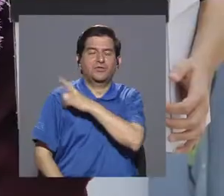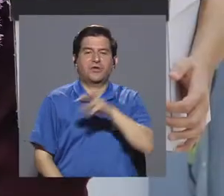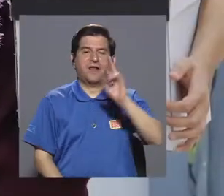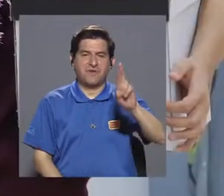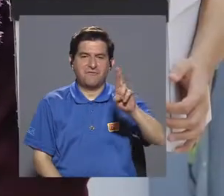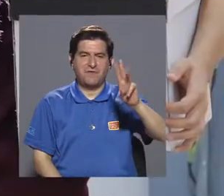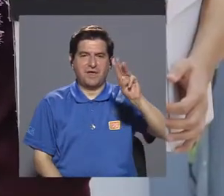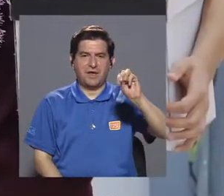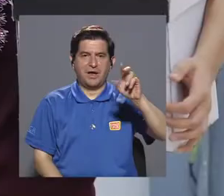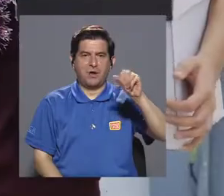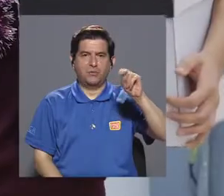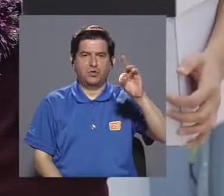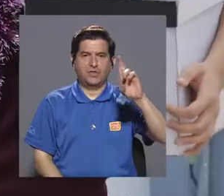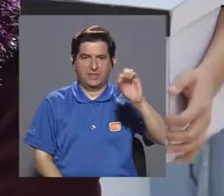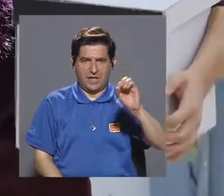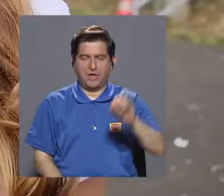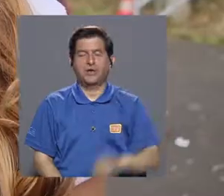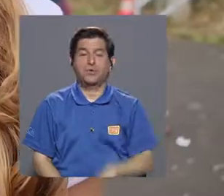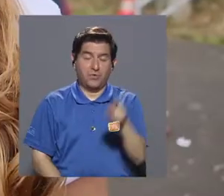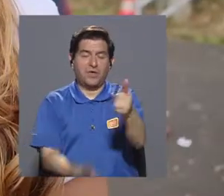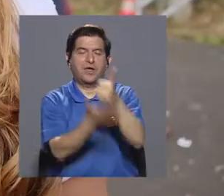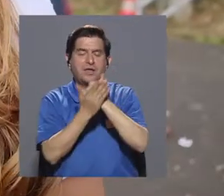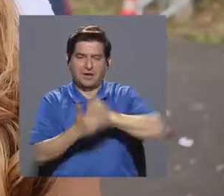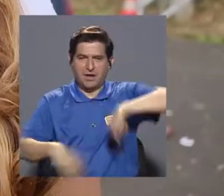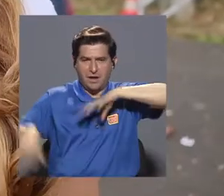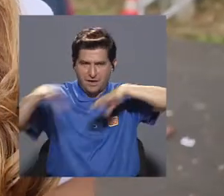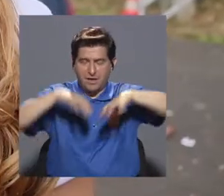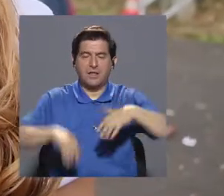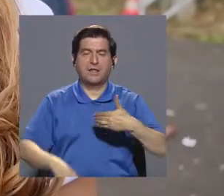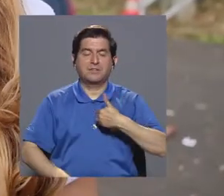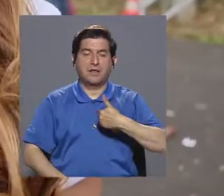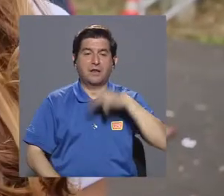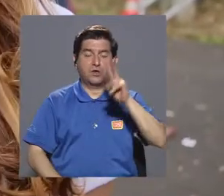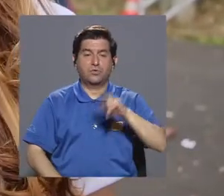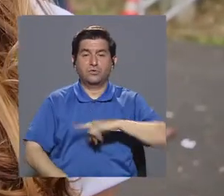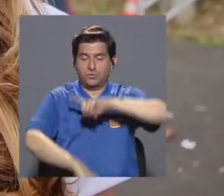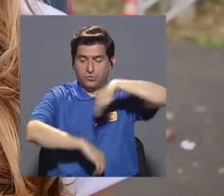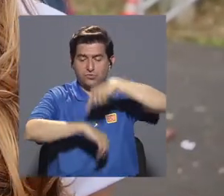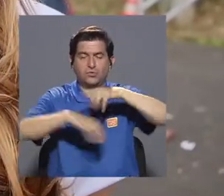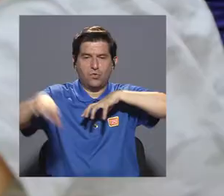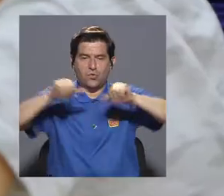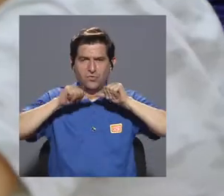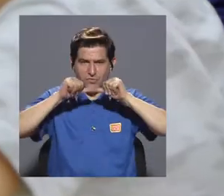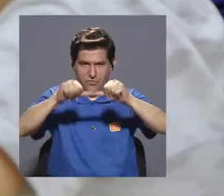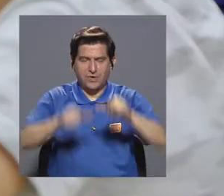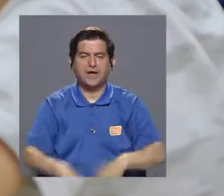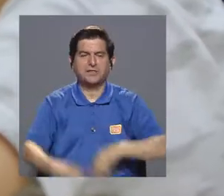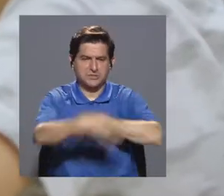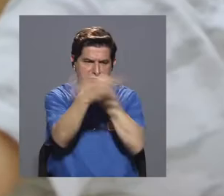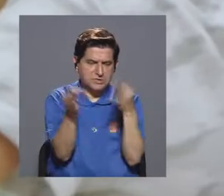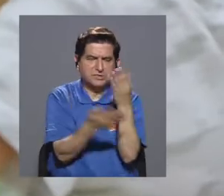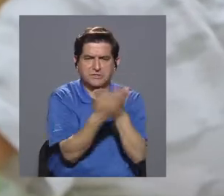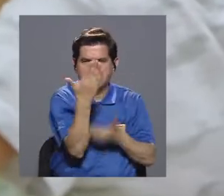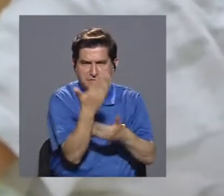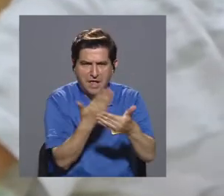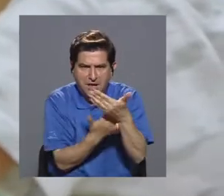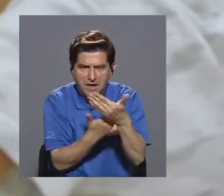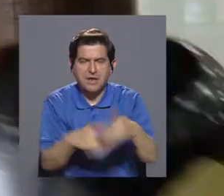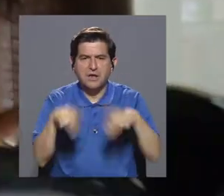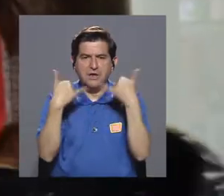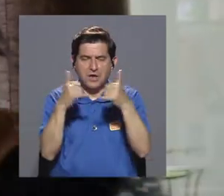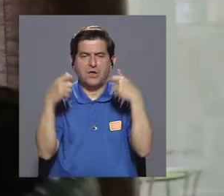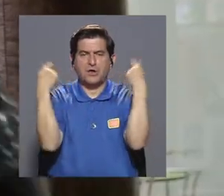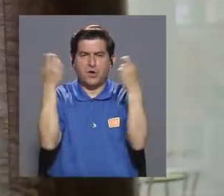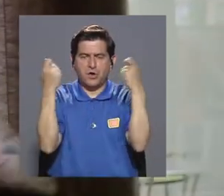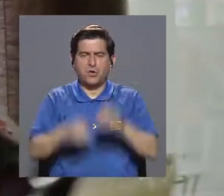nos colabora en nuestras actividades de Navidad. Y luego de eso tenemos dos horas de actividades simultáneas, tenemos talleres manuales, juegos